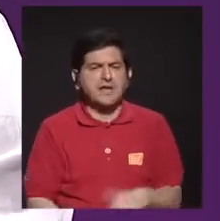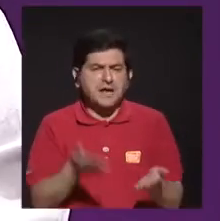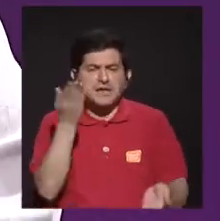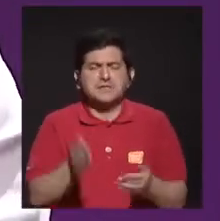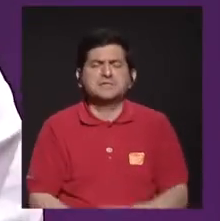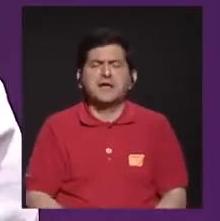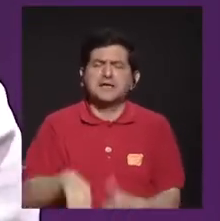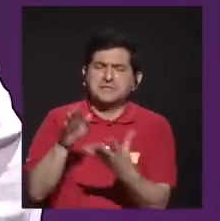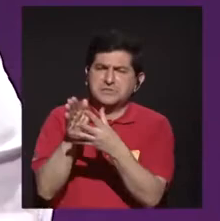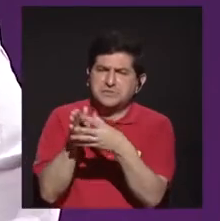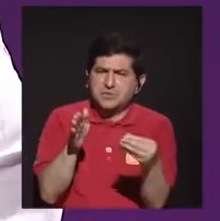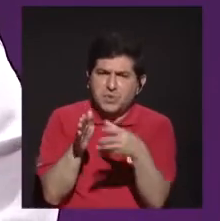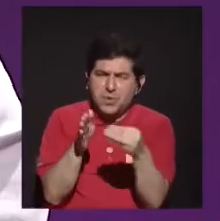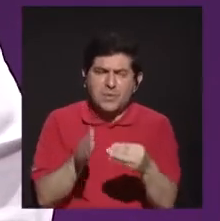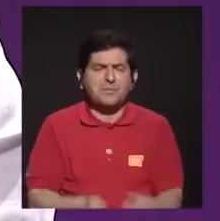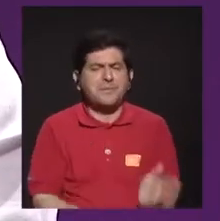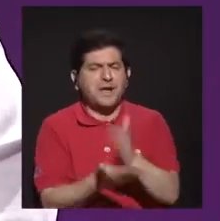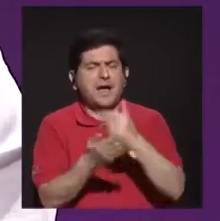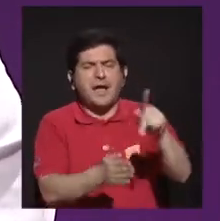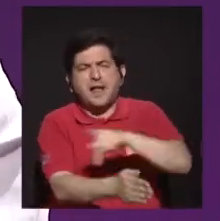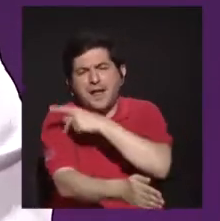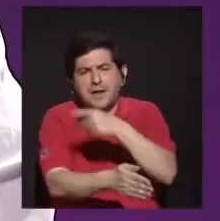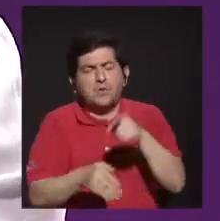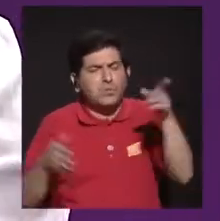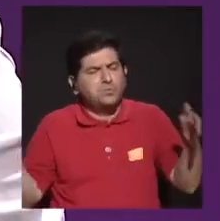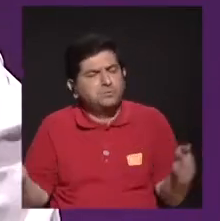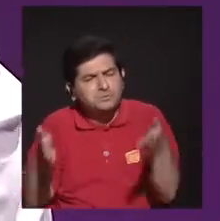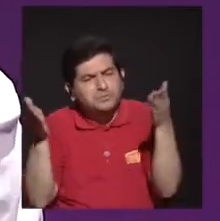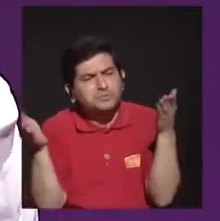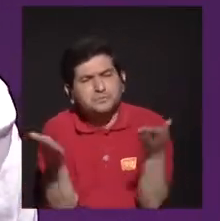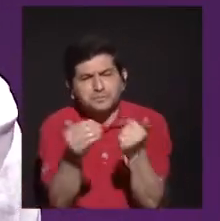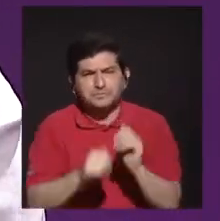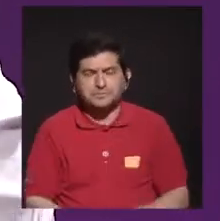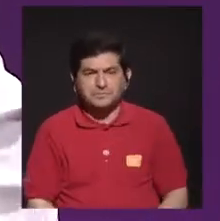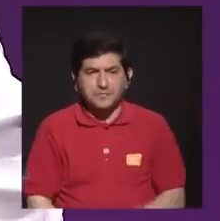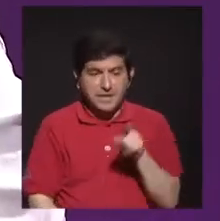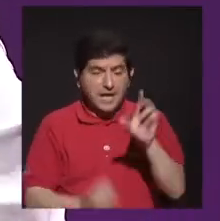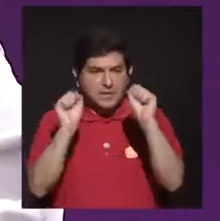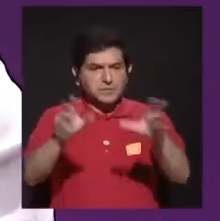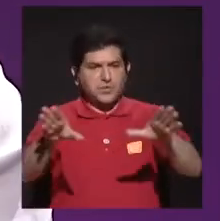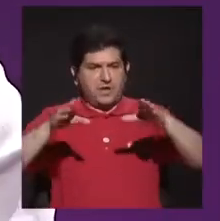copiecita, llevábamos un poema, algo que les motivara, que